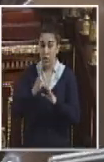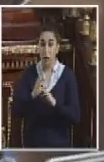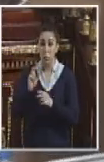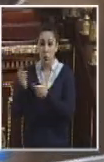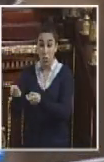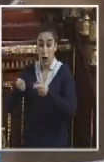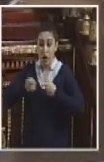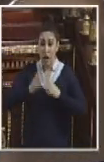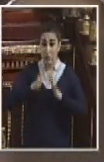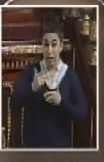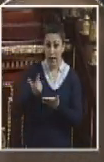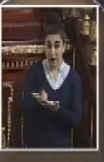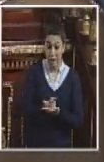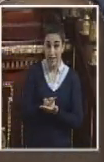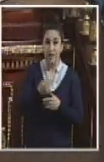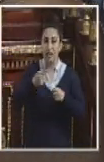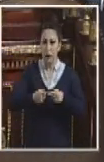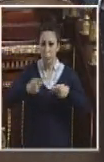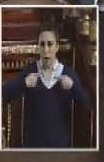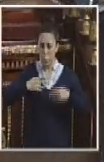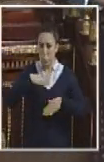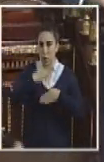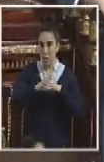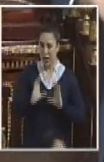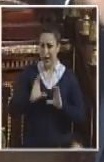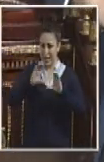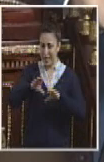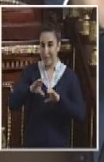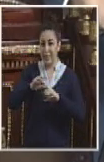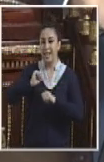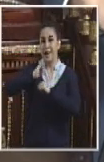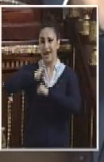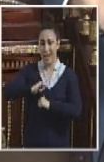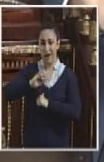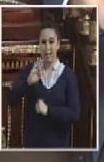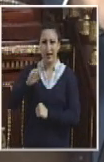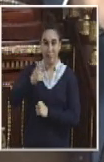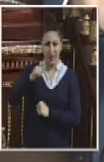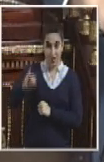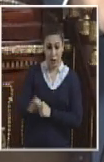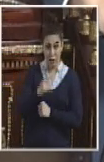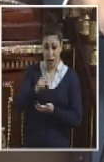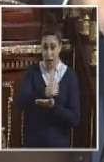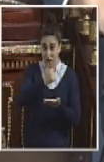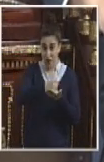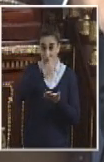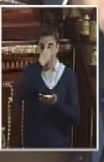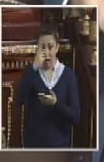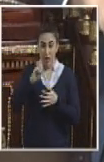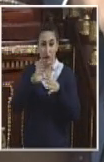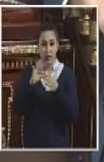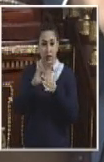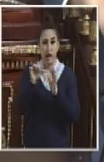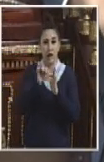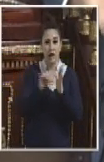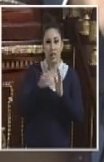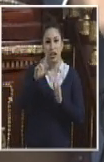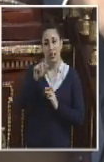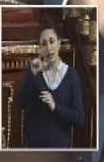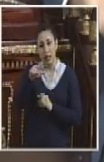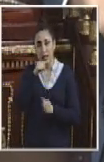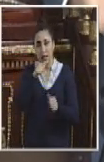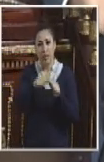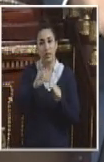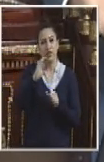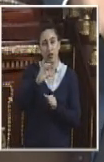la terna de candidatos y candidatas a la Fiscalía General de Justicia de la Ciudad de México, a la que se refiere el artículo 37, numeral 3, inciso